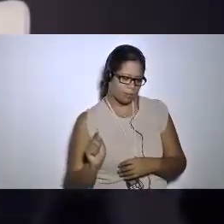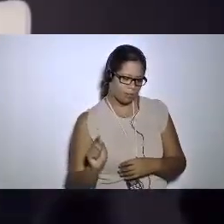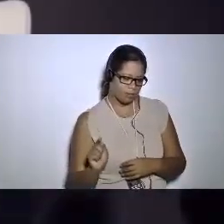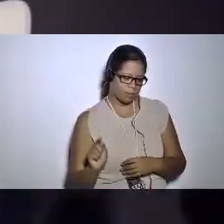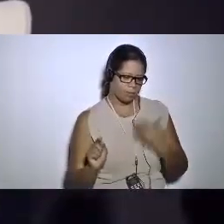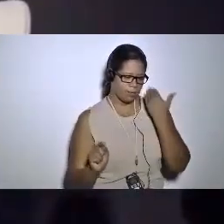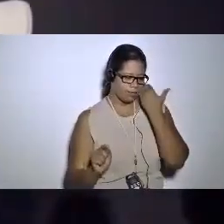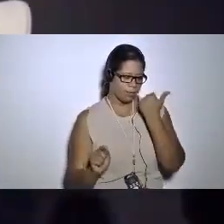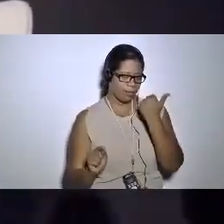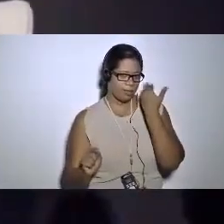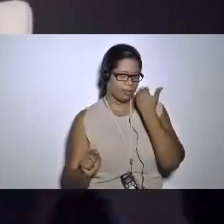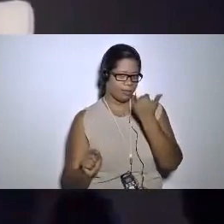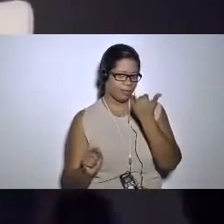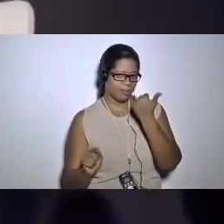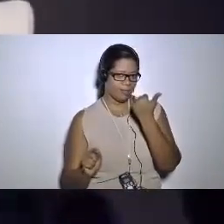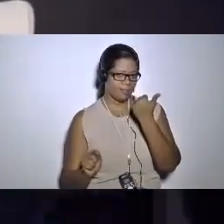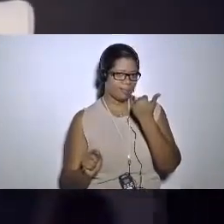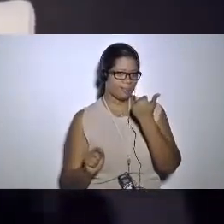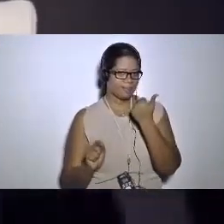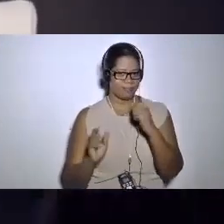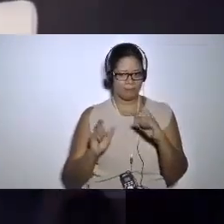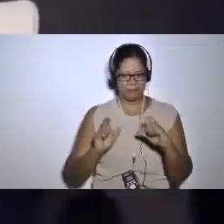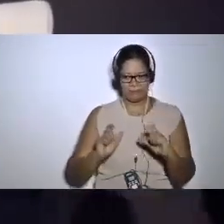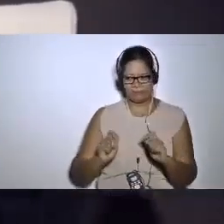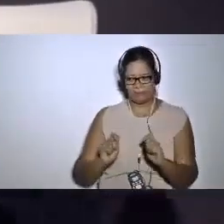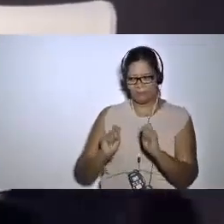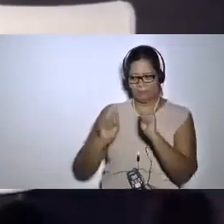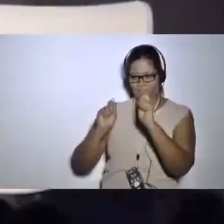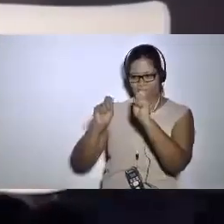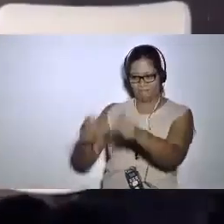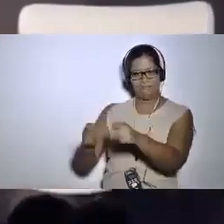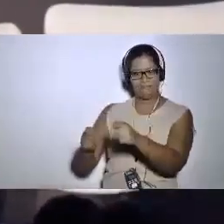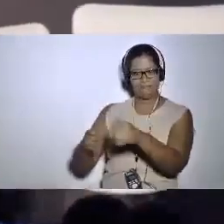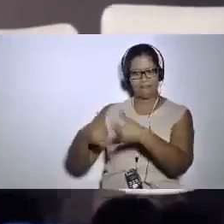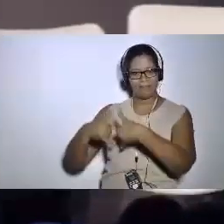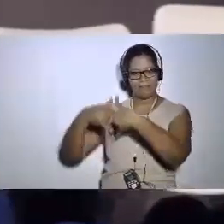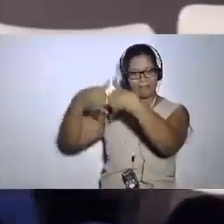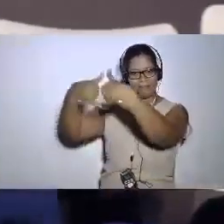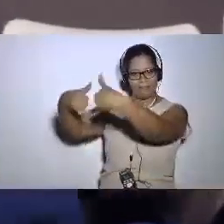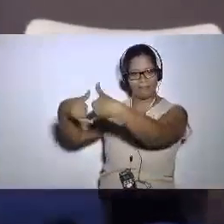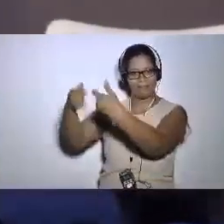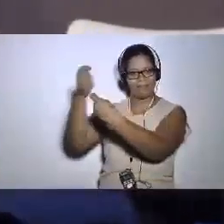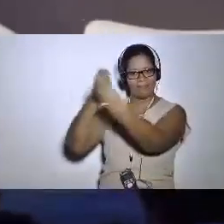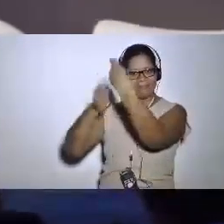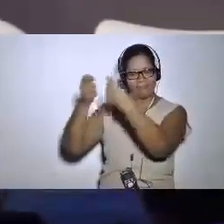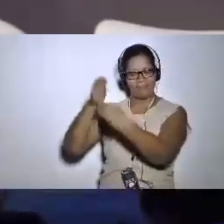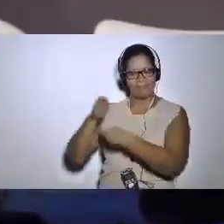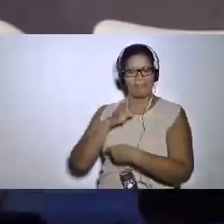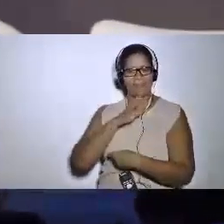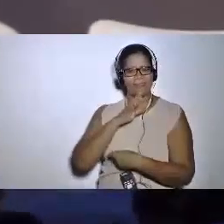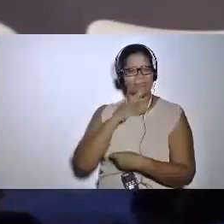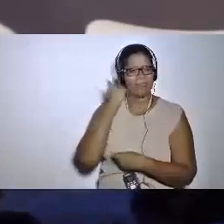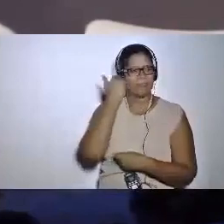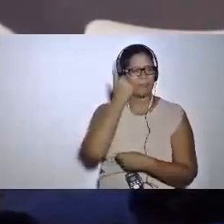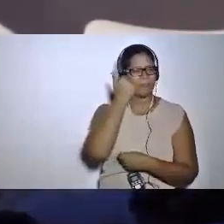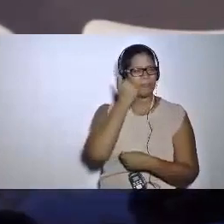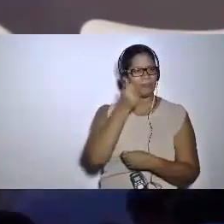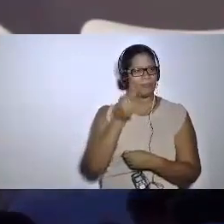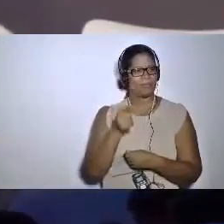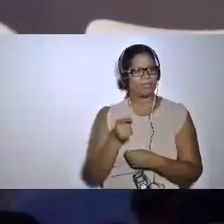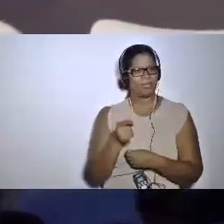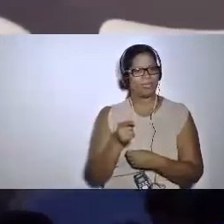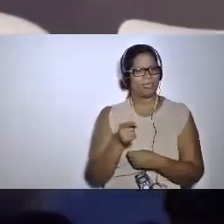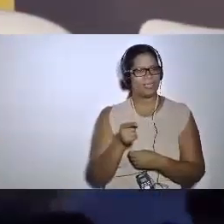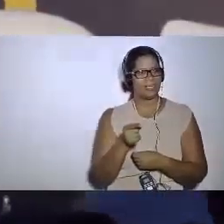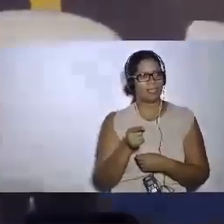que una de las pocas personas mujeres que recibieron el Premio Nobel de Economía, y ella, esta